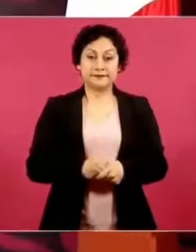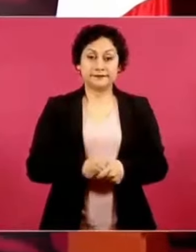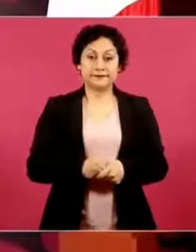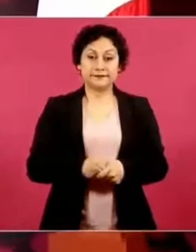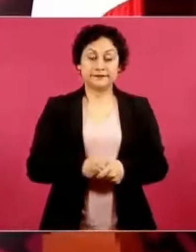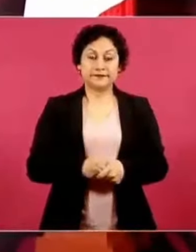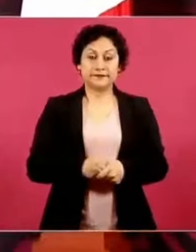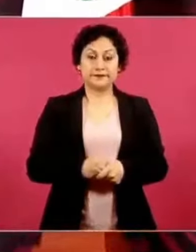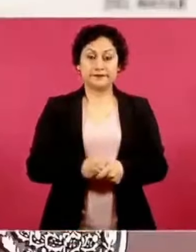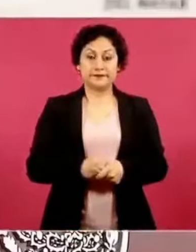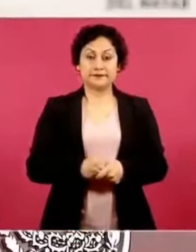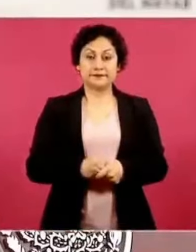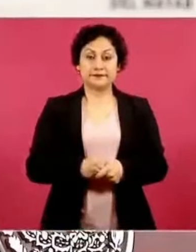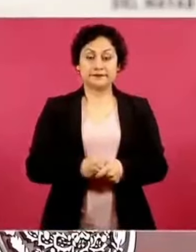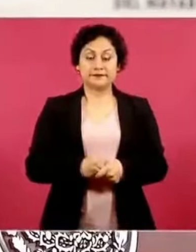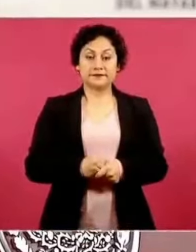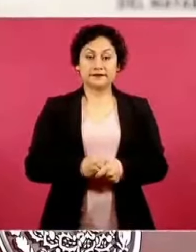eh